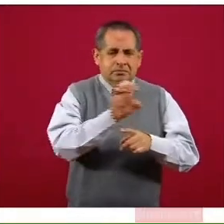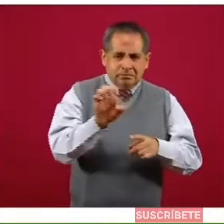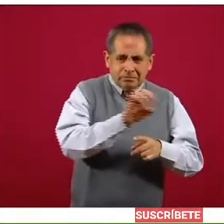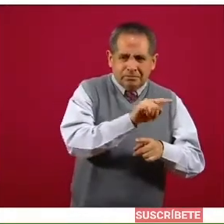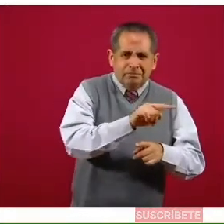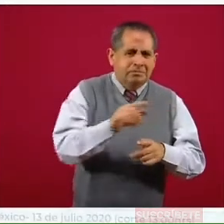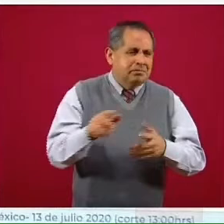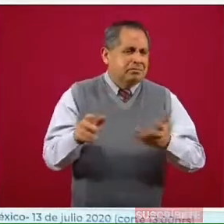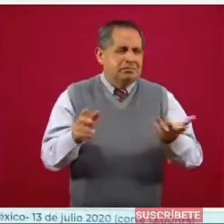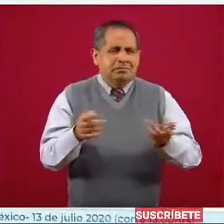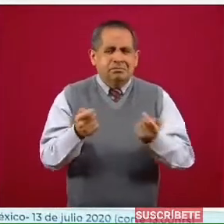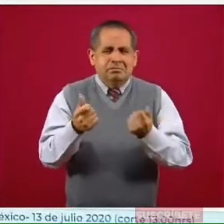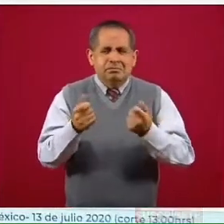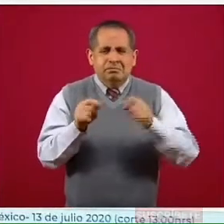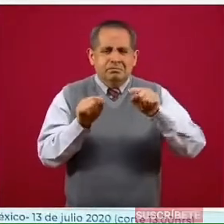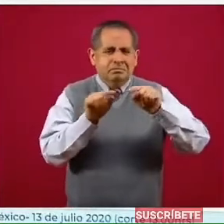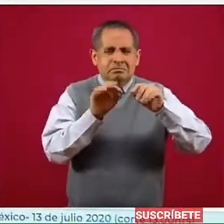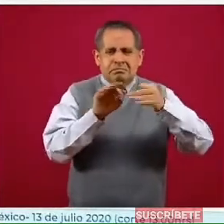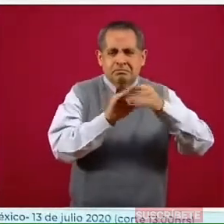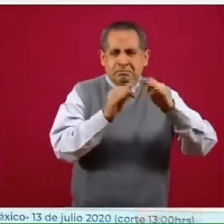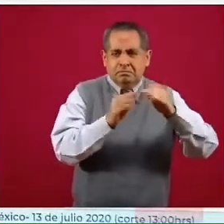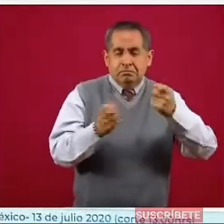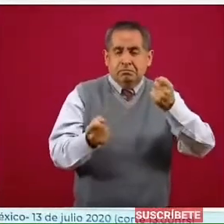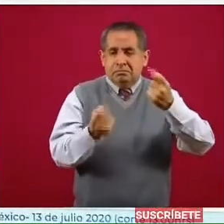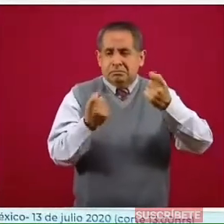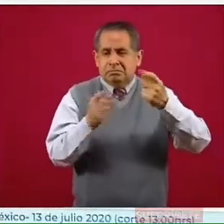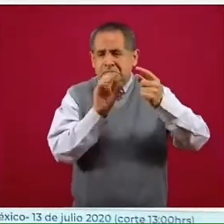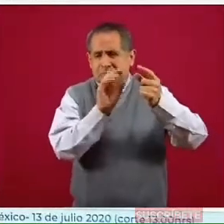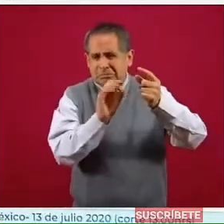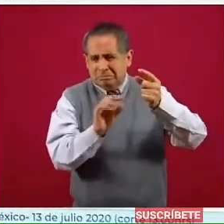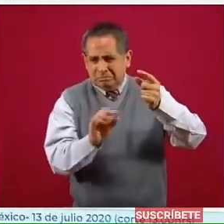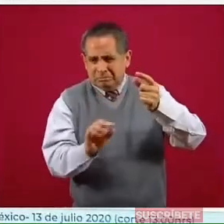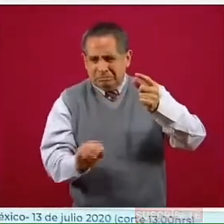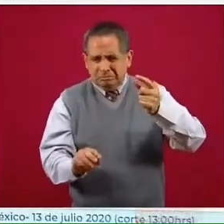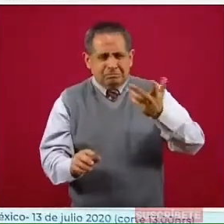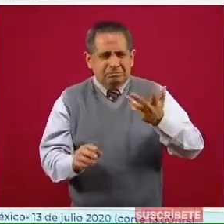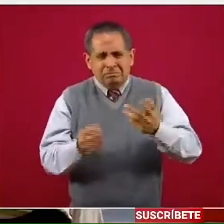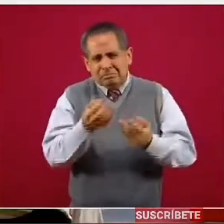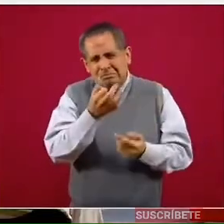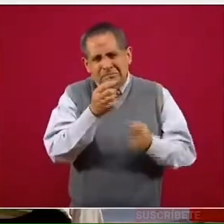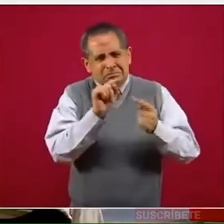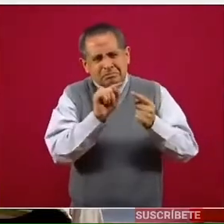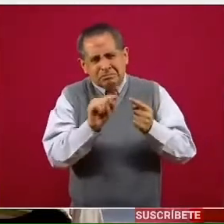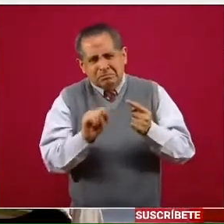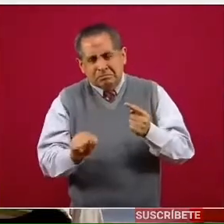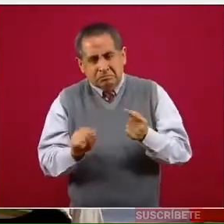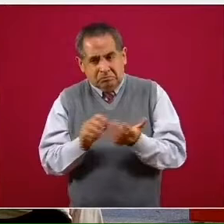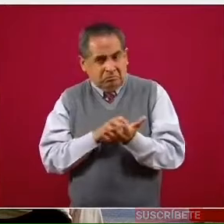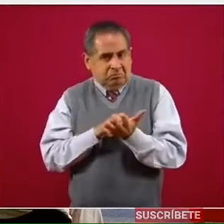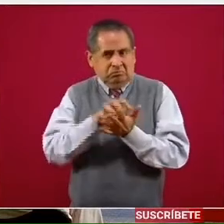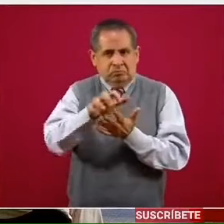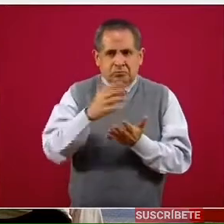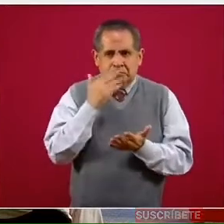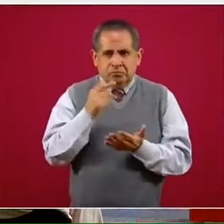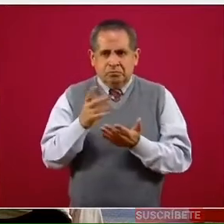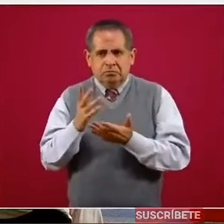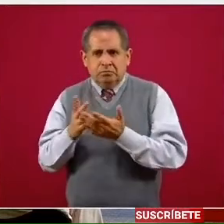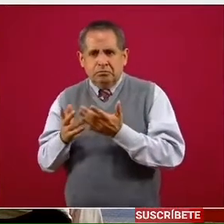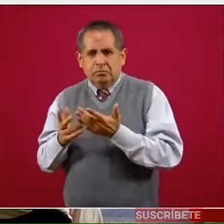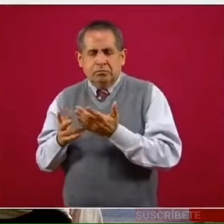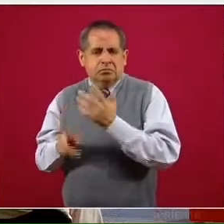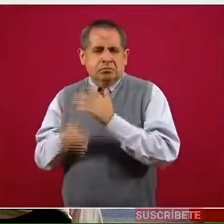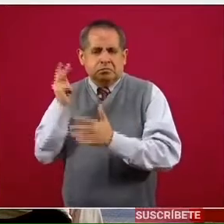Ensenada y otras comunidades cercanas, y algunas comunidades, Punta China, etcétera, pero toda esta parte está